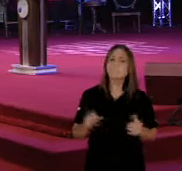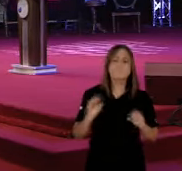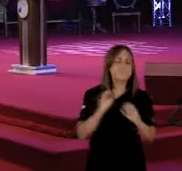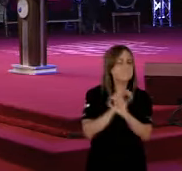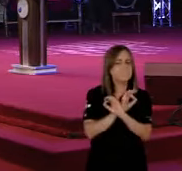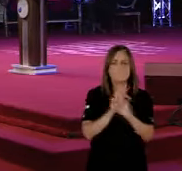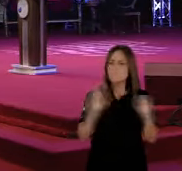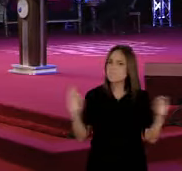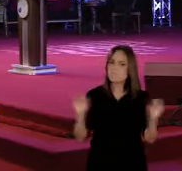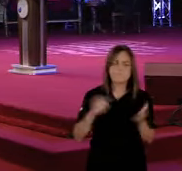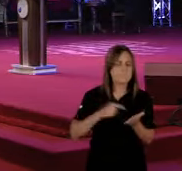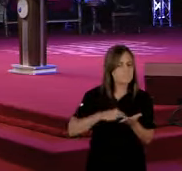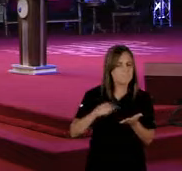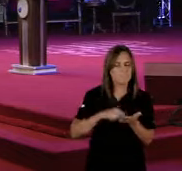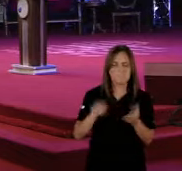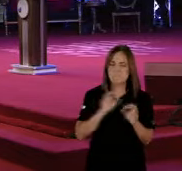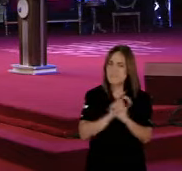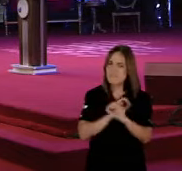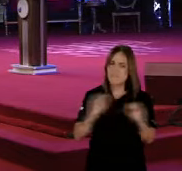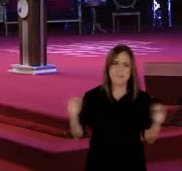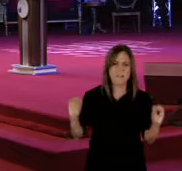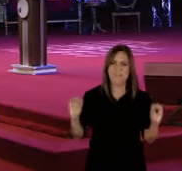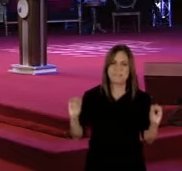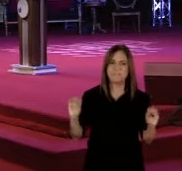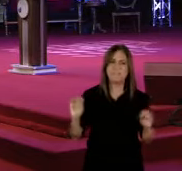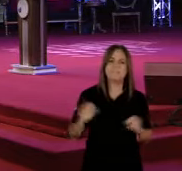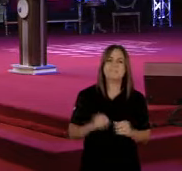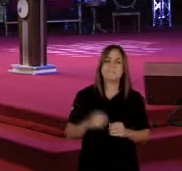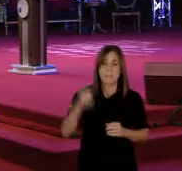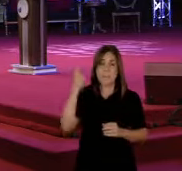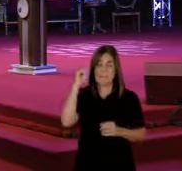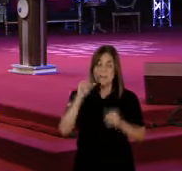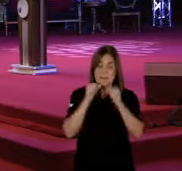al público. Vamos, alguien que aplauda al Señor, gloria a Dios.